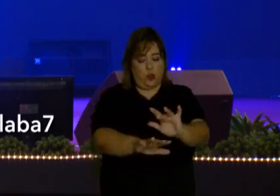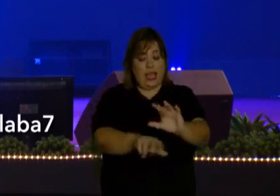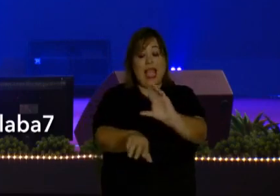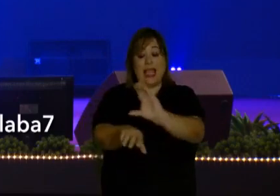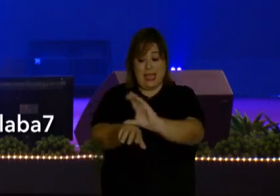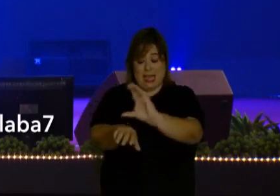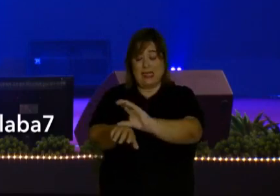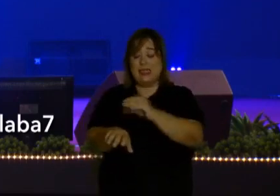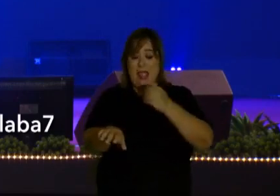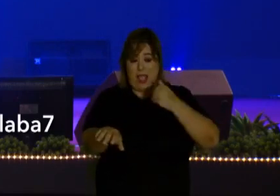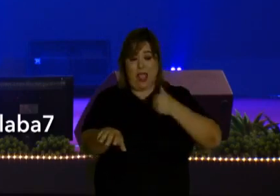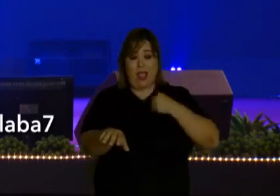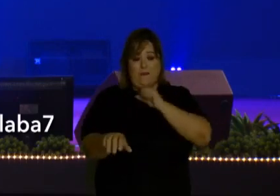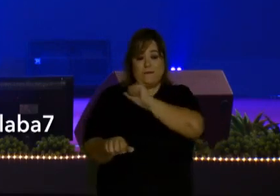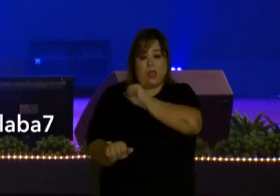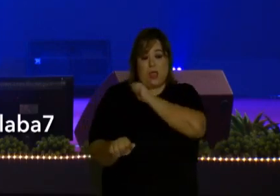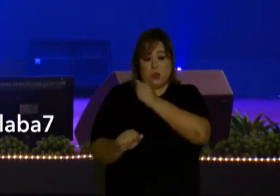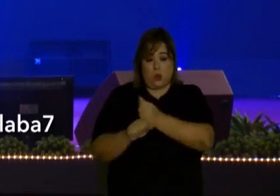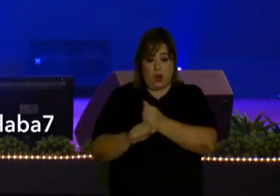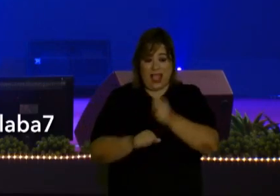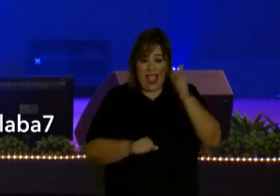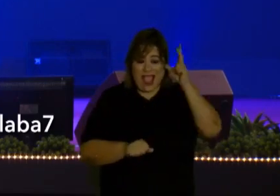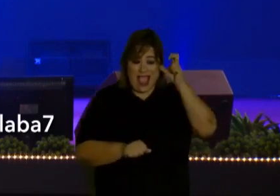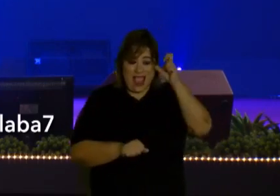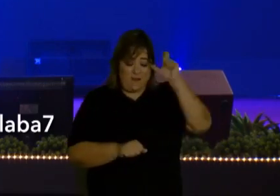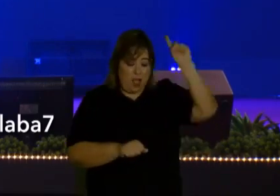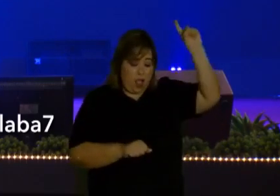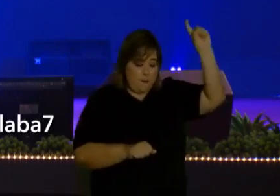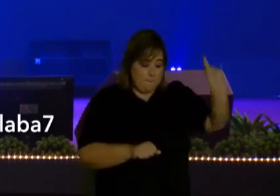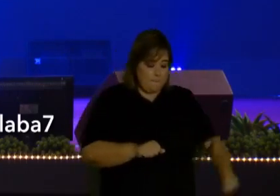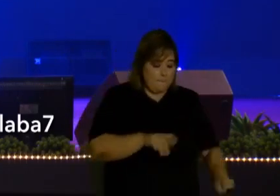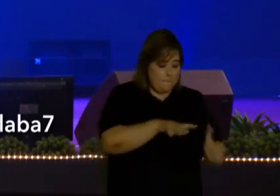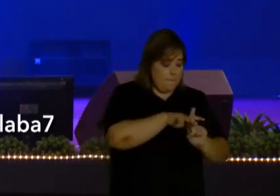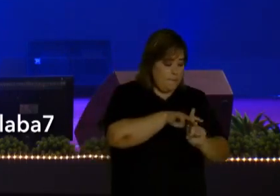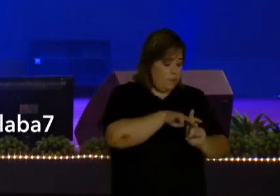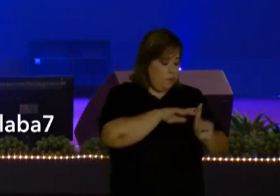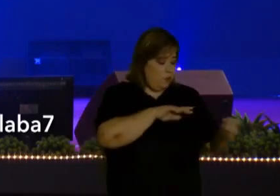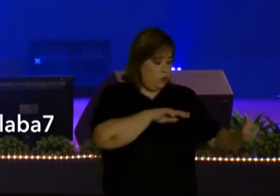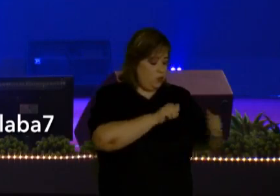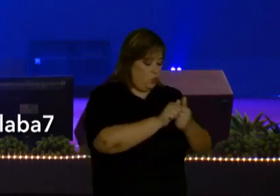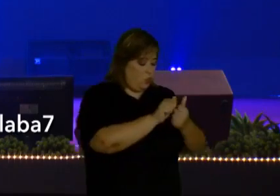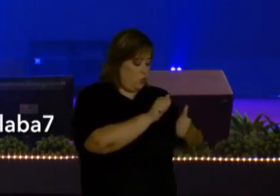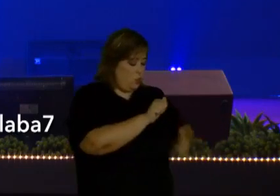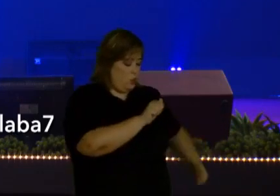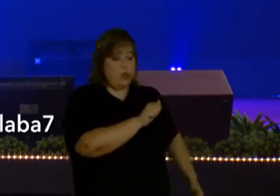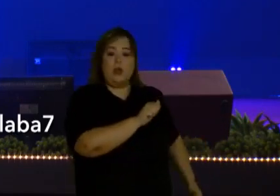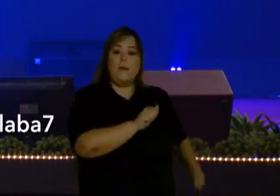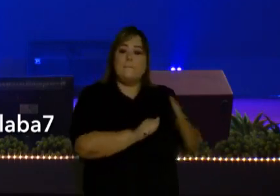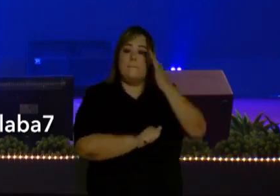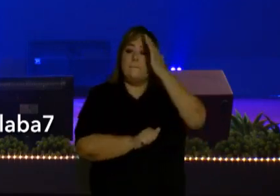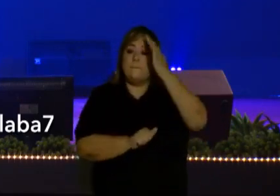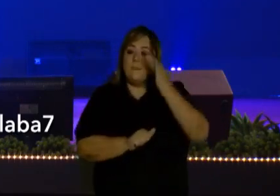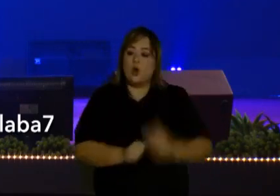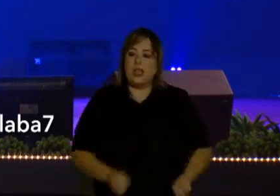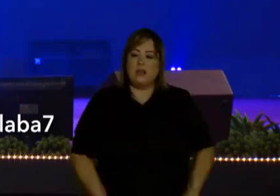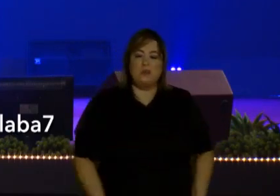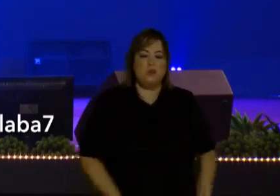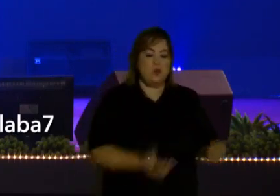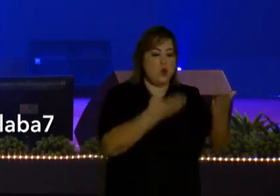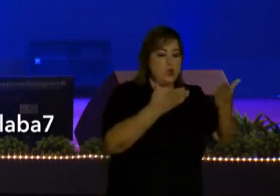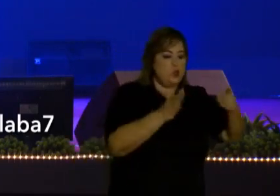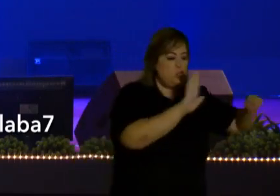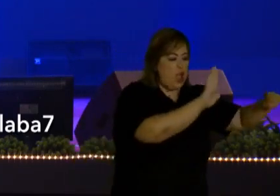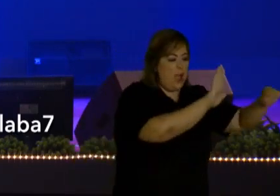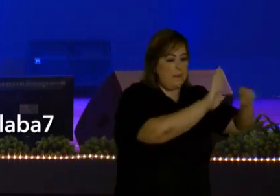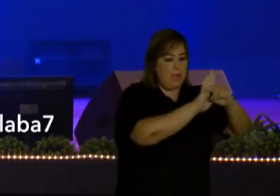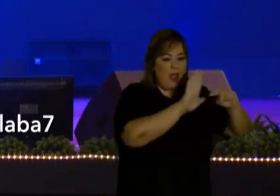está a punto de provocar que el infierno retroceda. Alguien tiene que entender que cuando la maldad abunde, la gracia del Señor